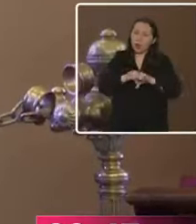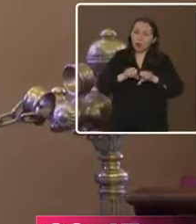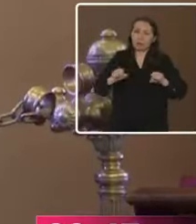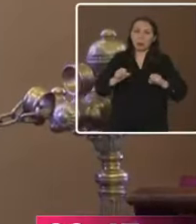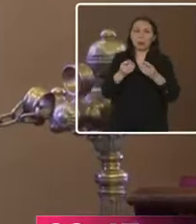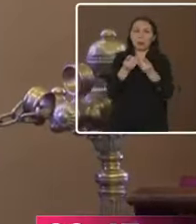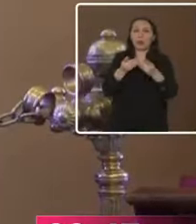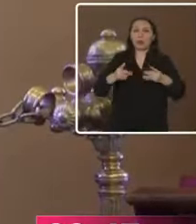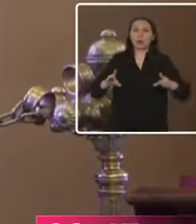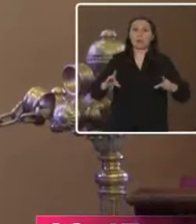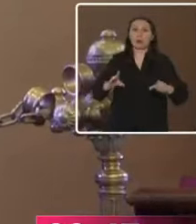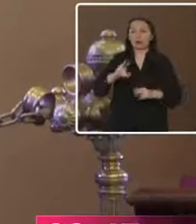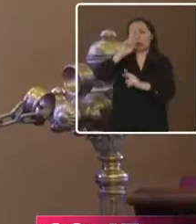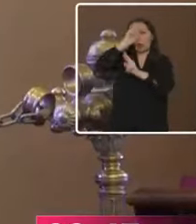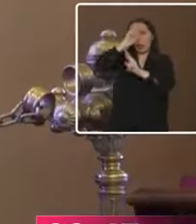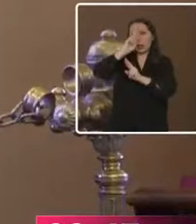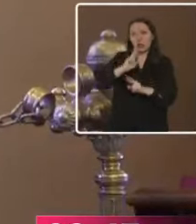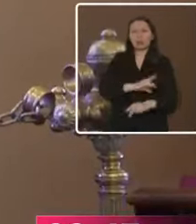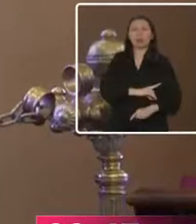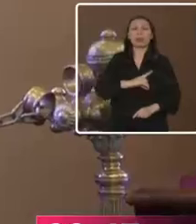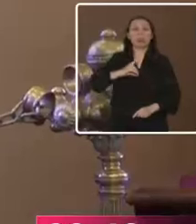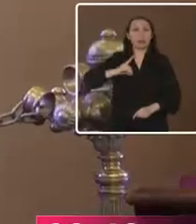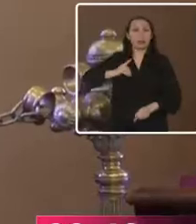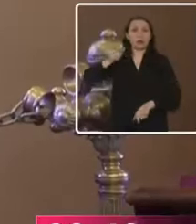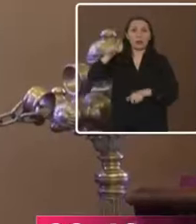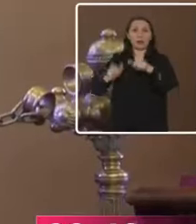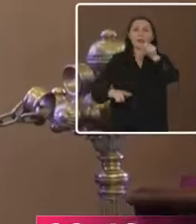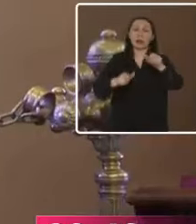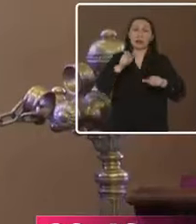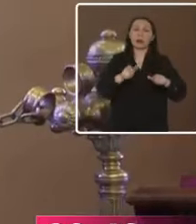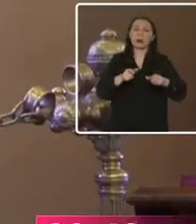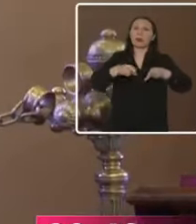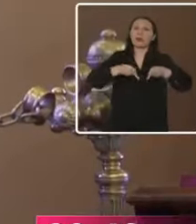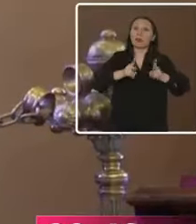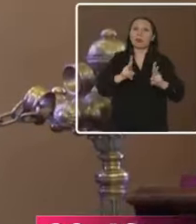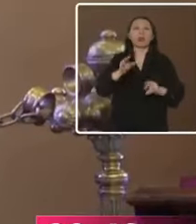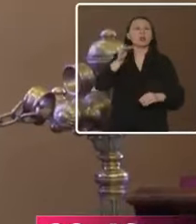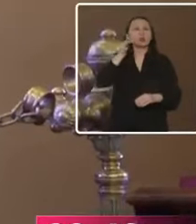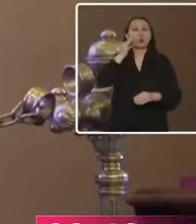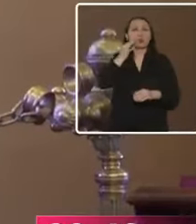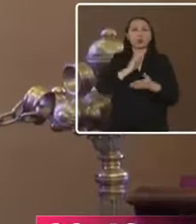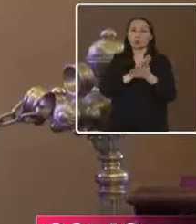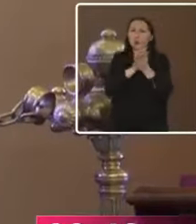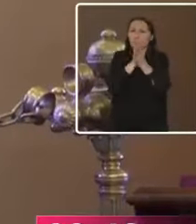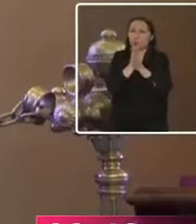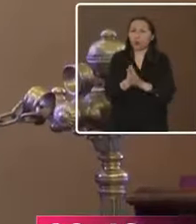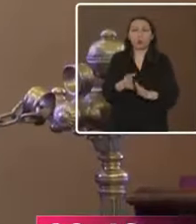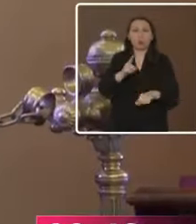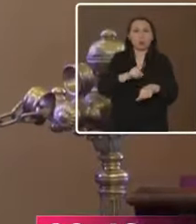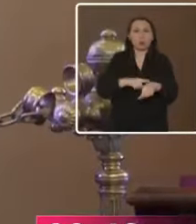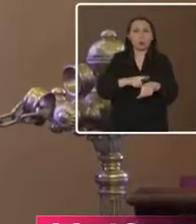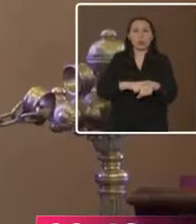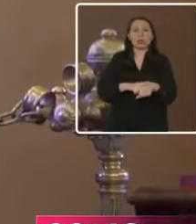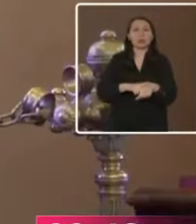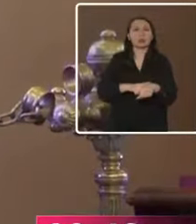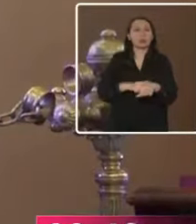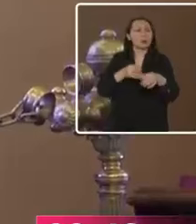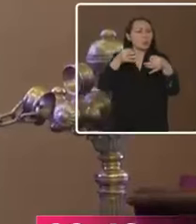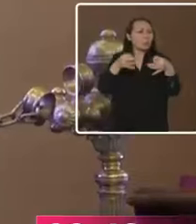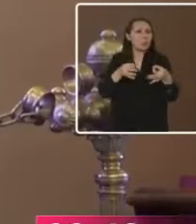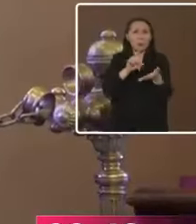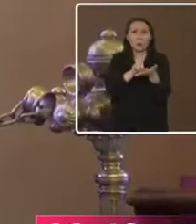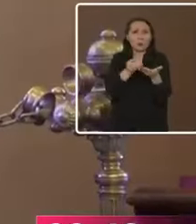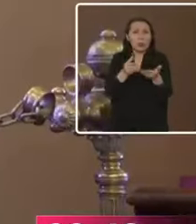la democracia, el respeto a la dignidad de las personas y los derechos humanos en todo momento, lugar y